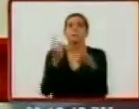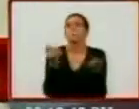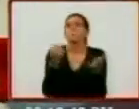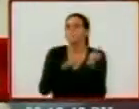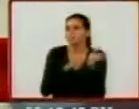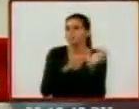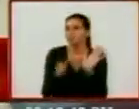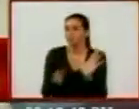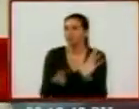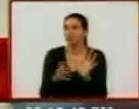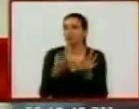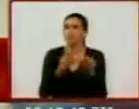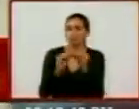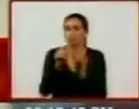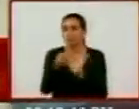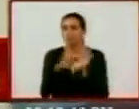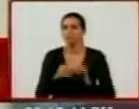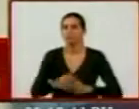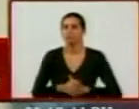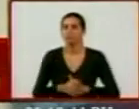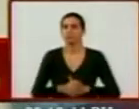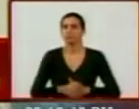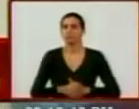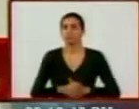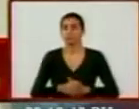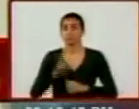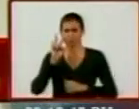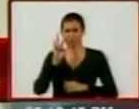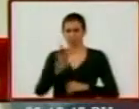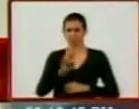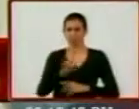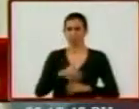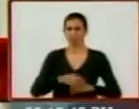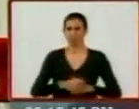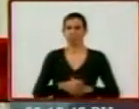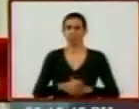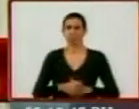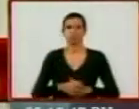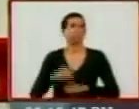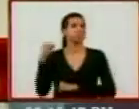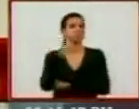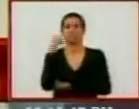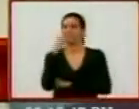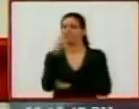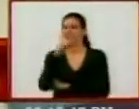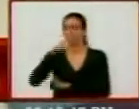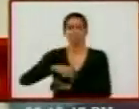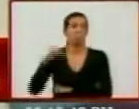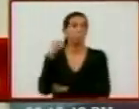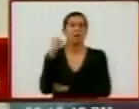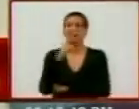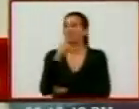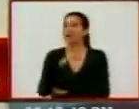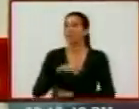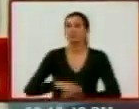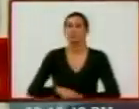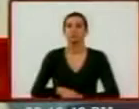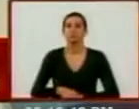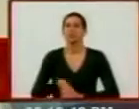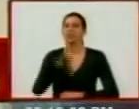en los ajustes de precio nos hemos percatado de que no fueron tomadas las medidas sino que hubo una